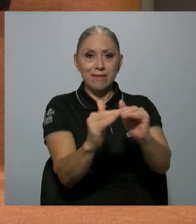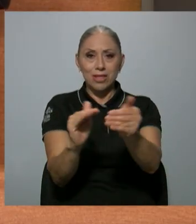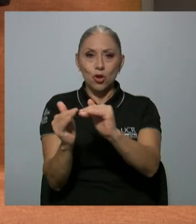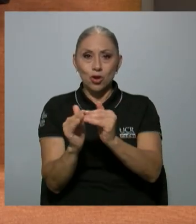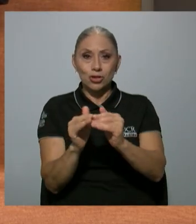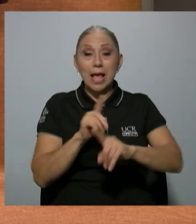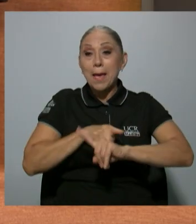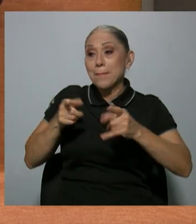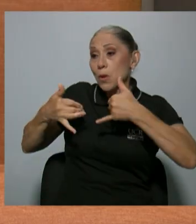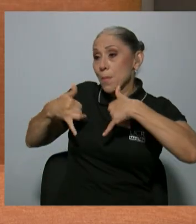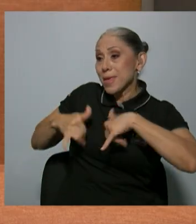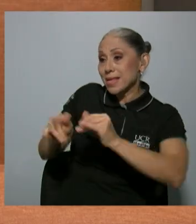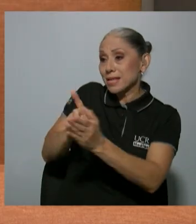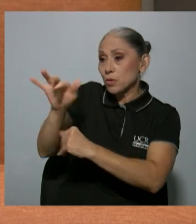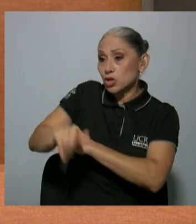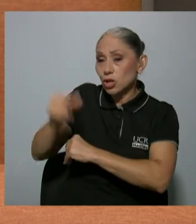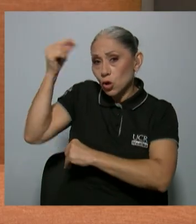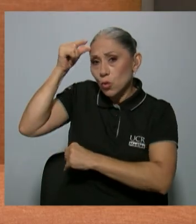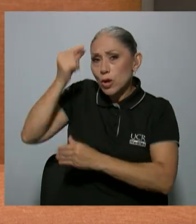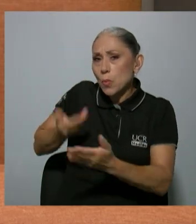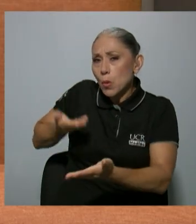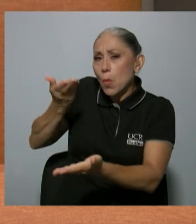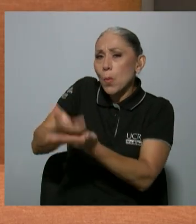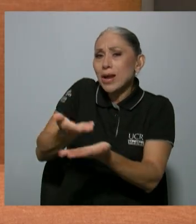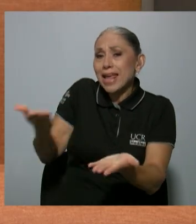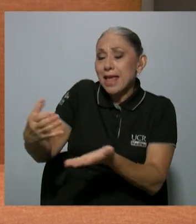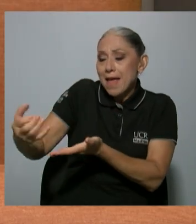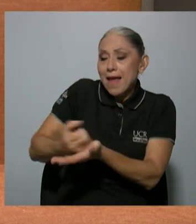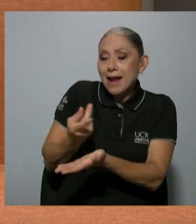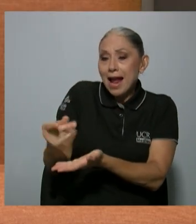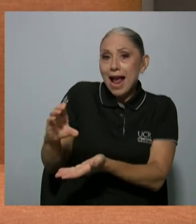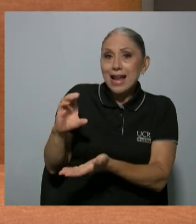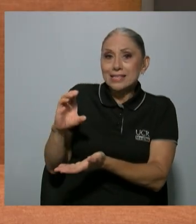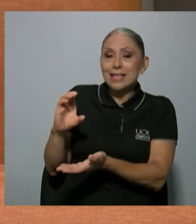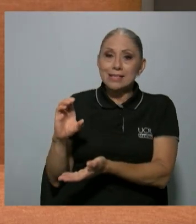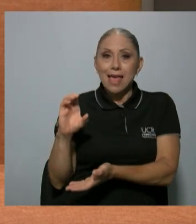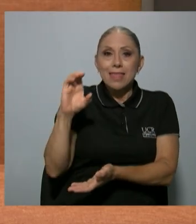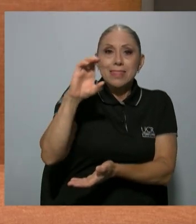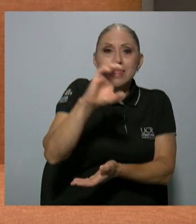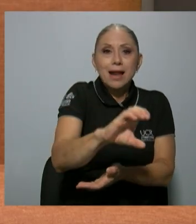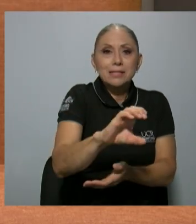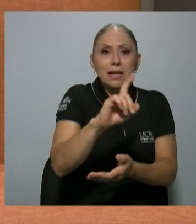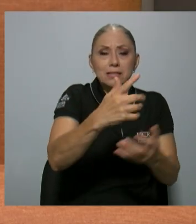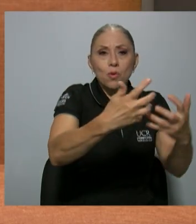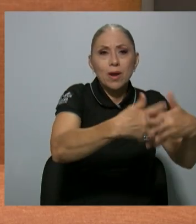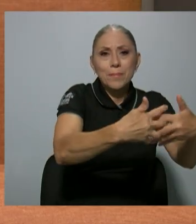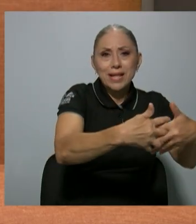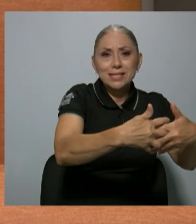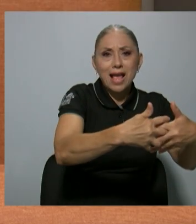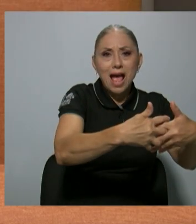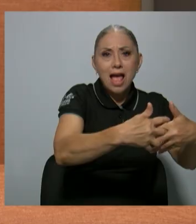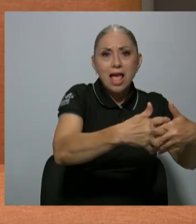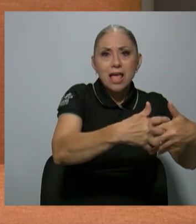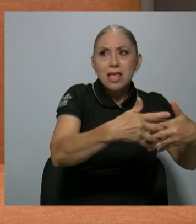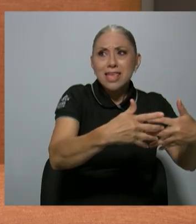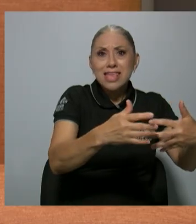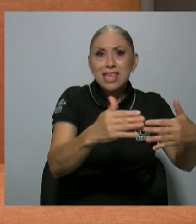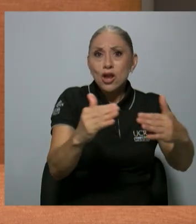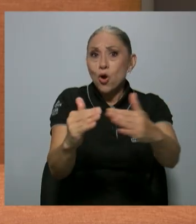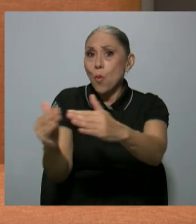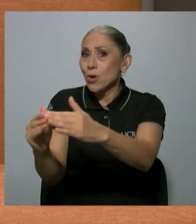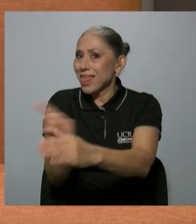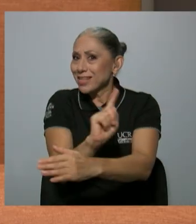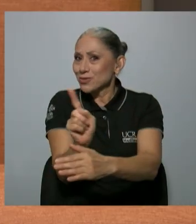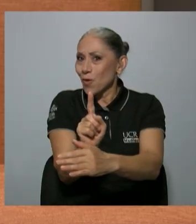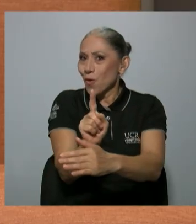del gobierno lo que propone es darle las ganancias a una empresa y dejarle ni siquiera a las comunidades, porque va a Caja Única del